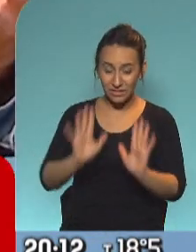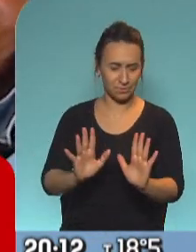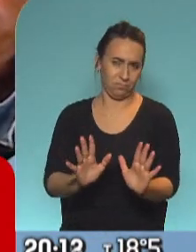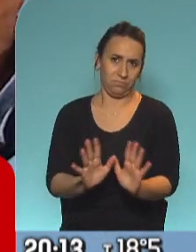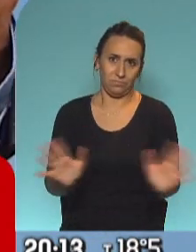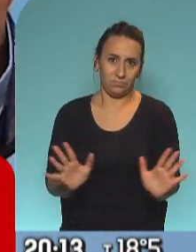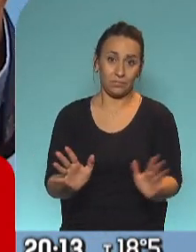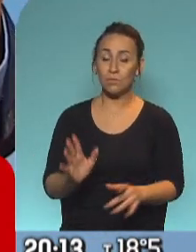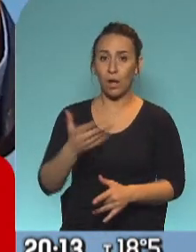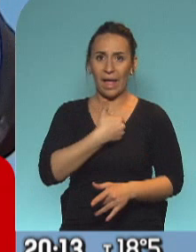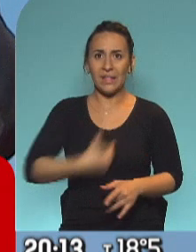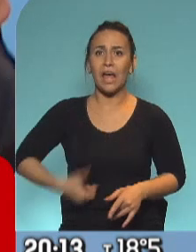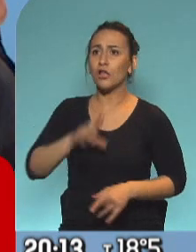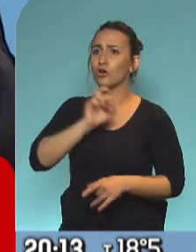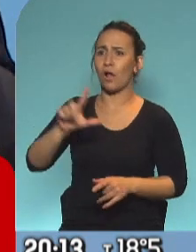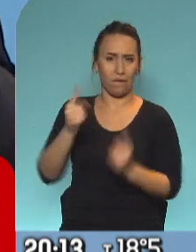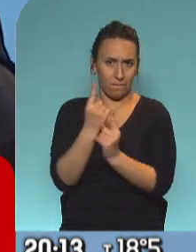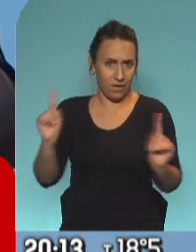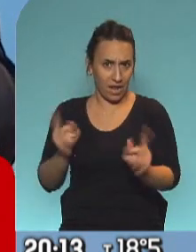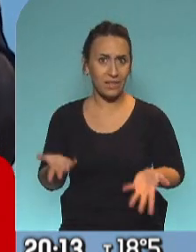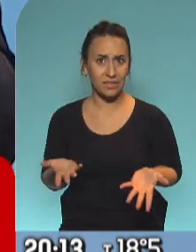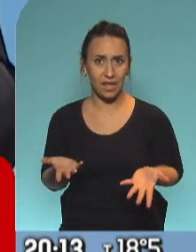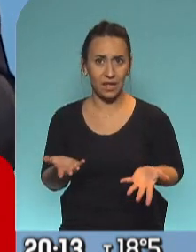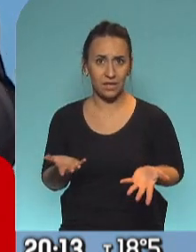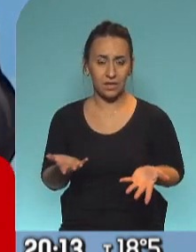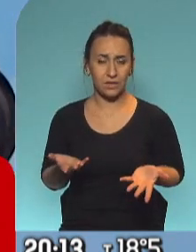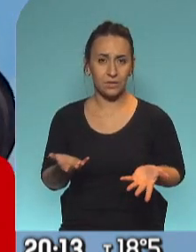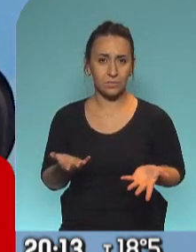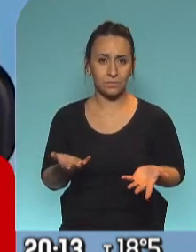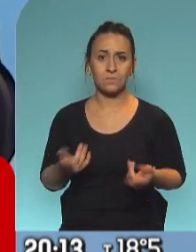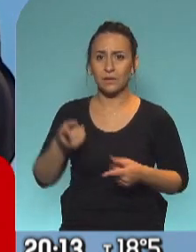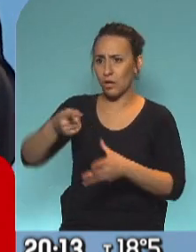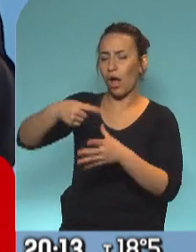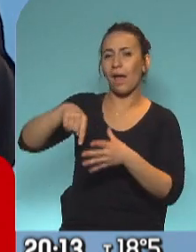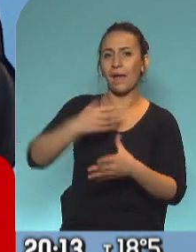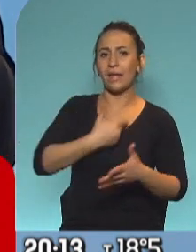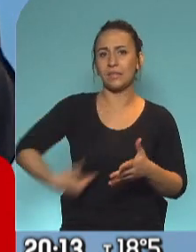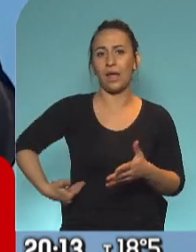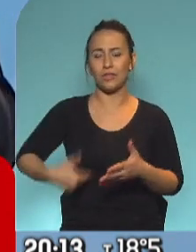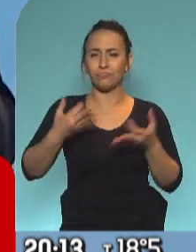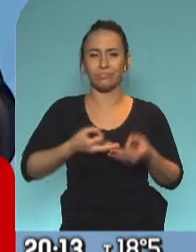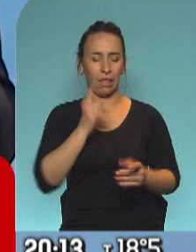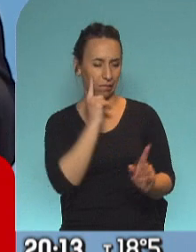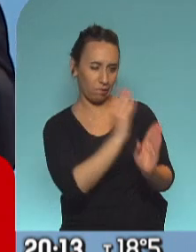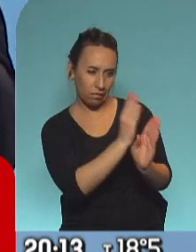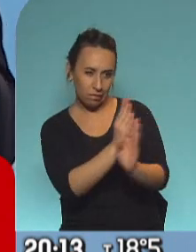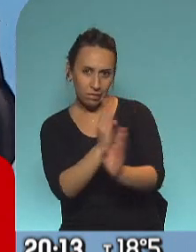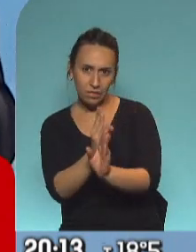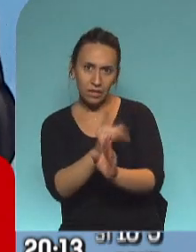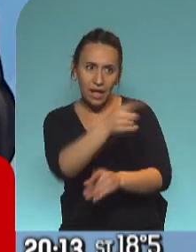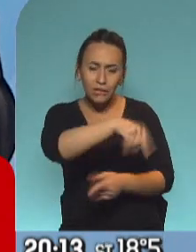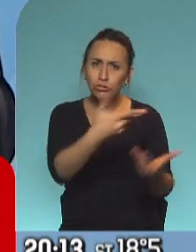tendría que haber estado para otra cosa. No, digamos, estaban espiando ilegalmente a las